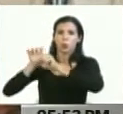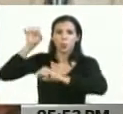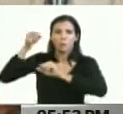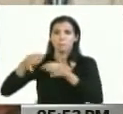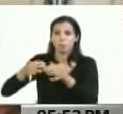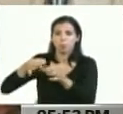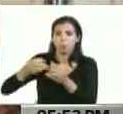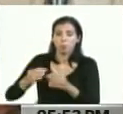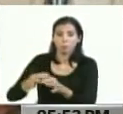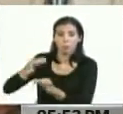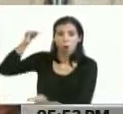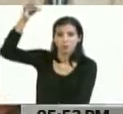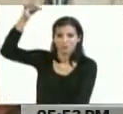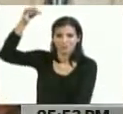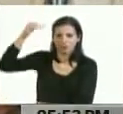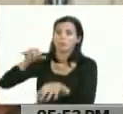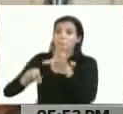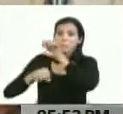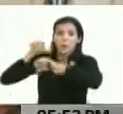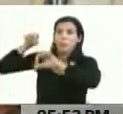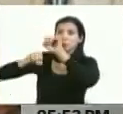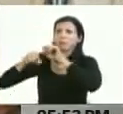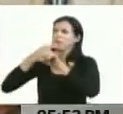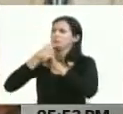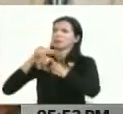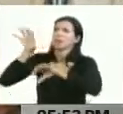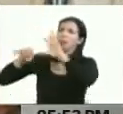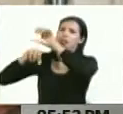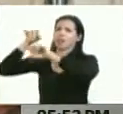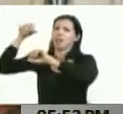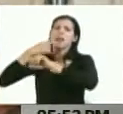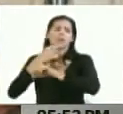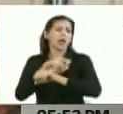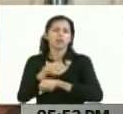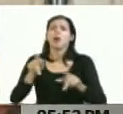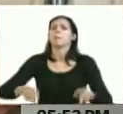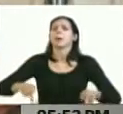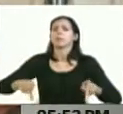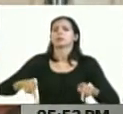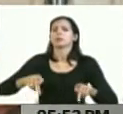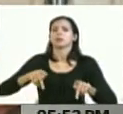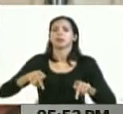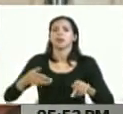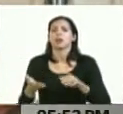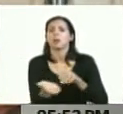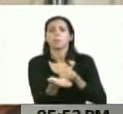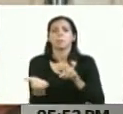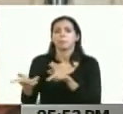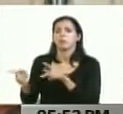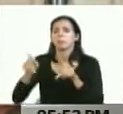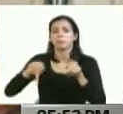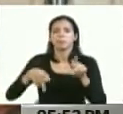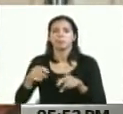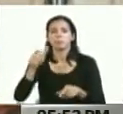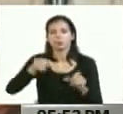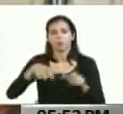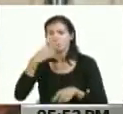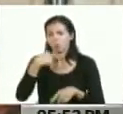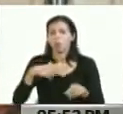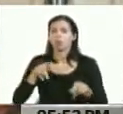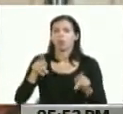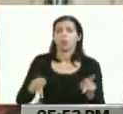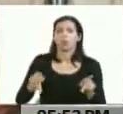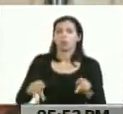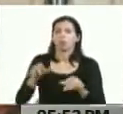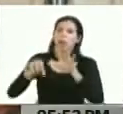porque quieren banalizar, dicen que es simplemente, no, esos son indigentes, robalatas, que están robando cables. No, un transformador pesa 150